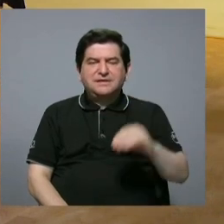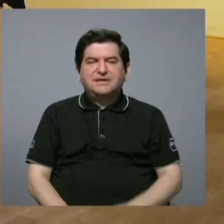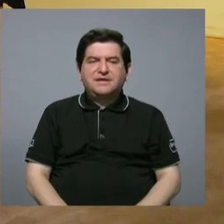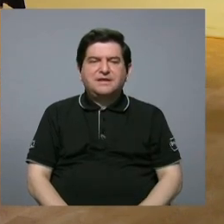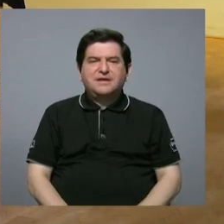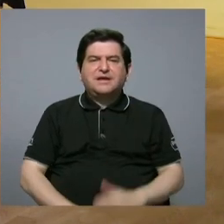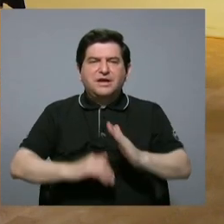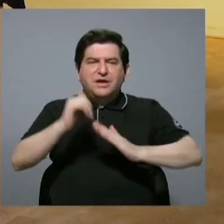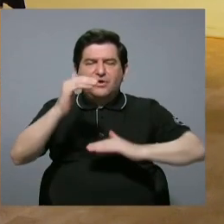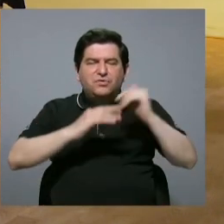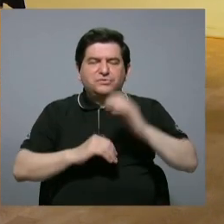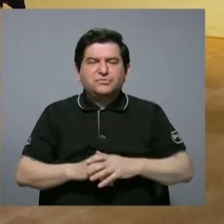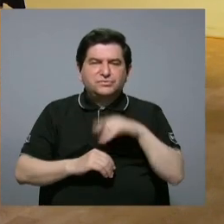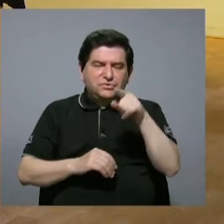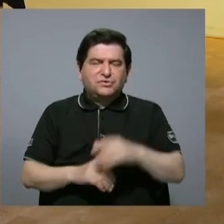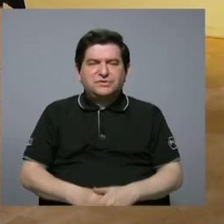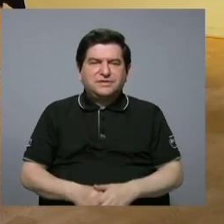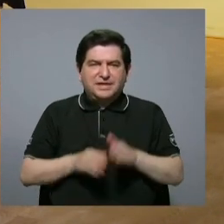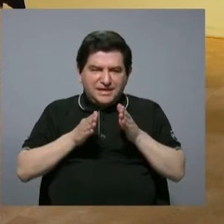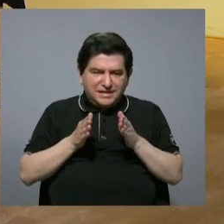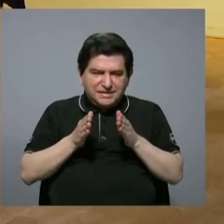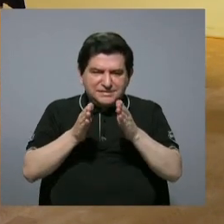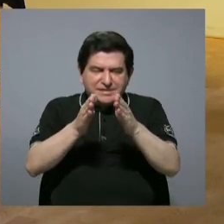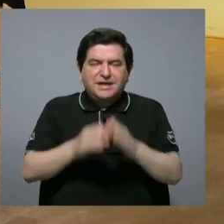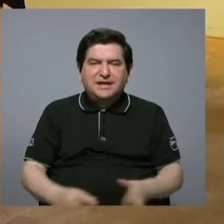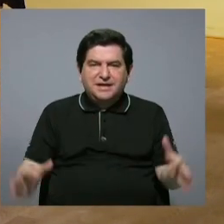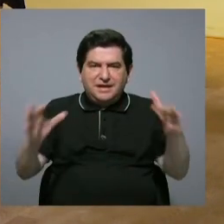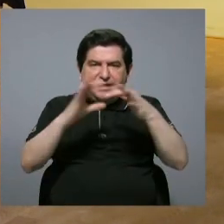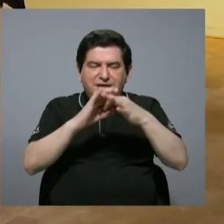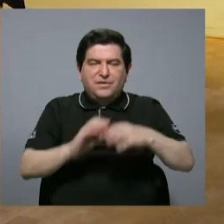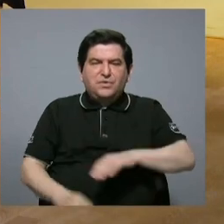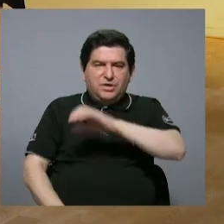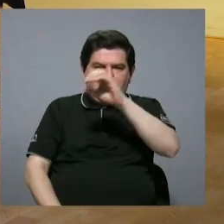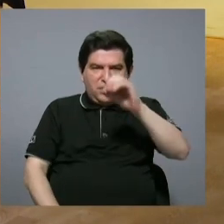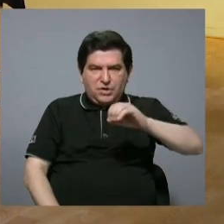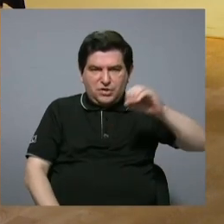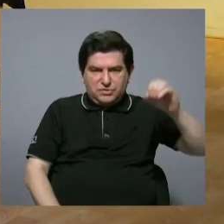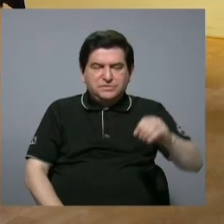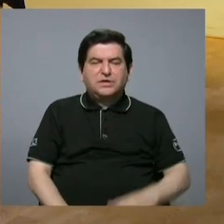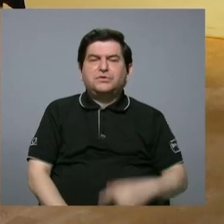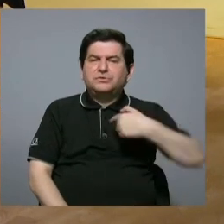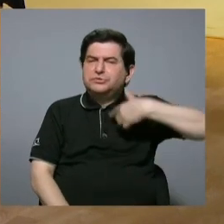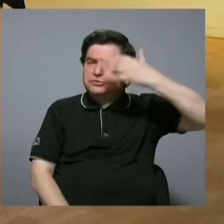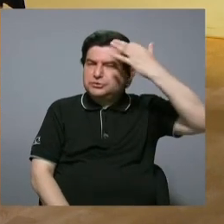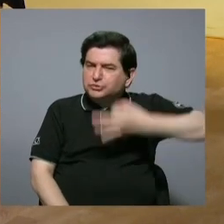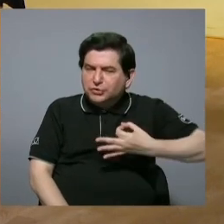canal interoceánico, porque en buena parte me parece